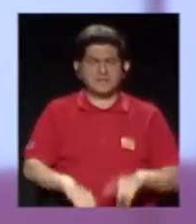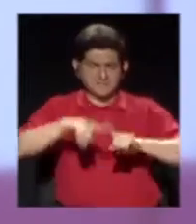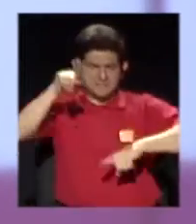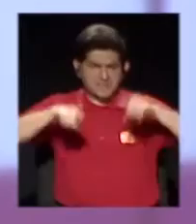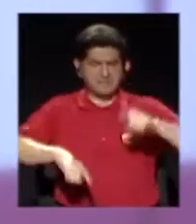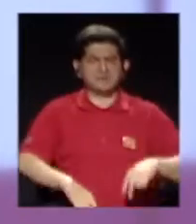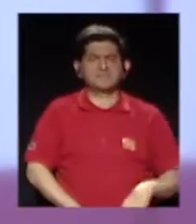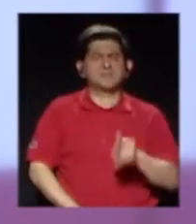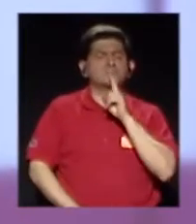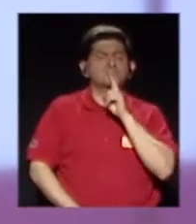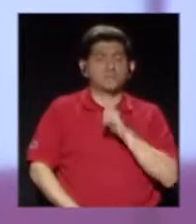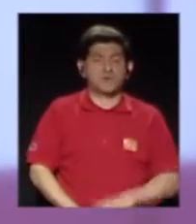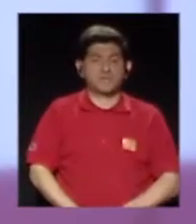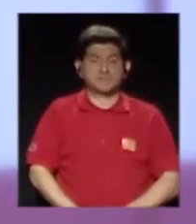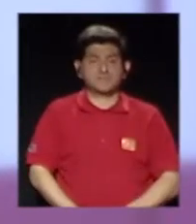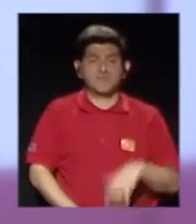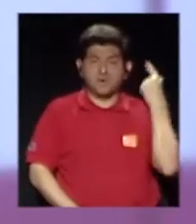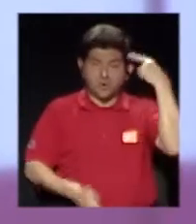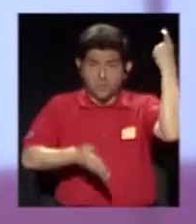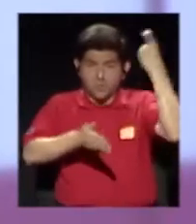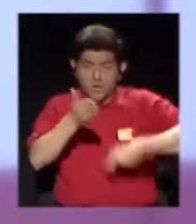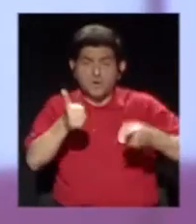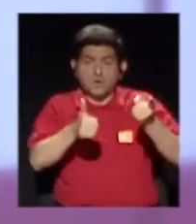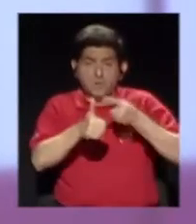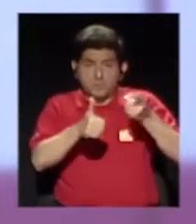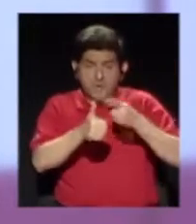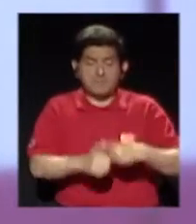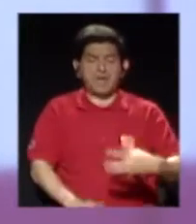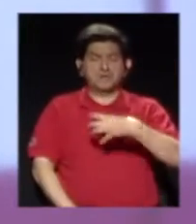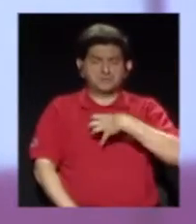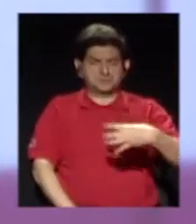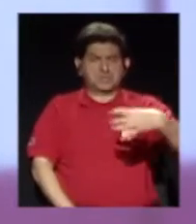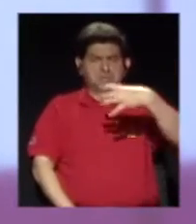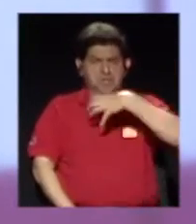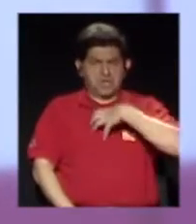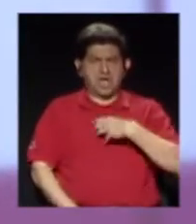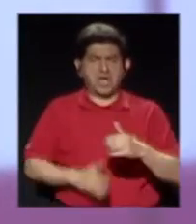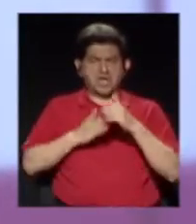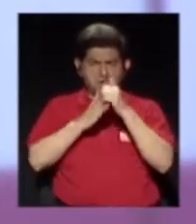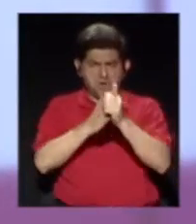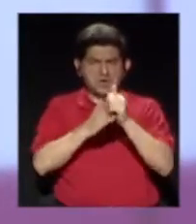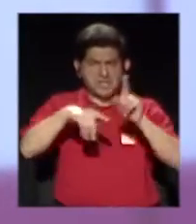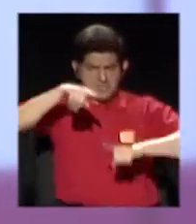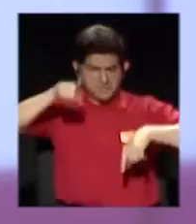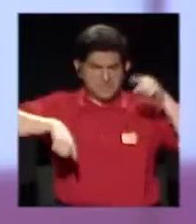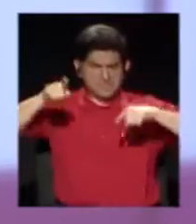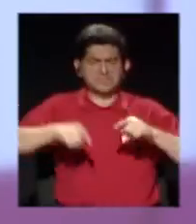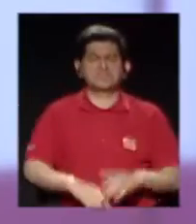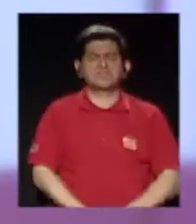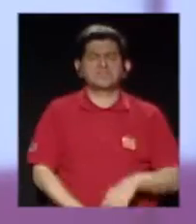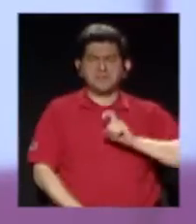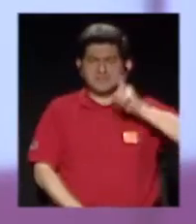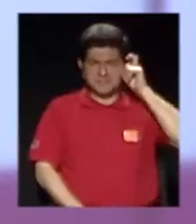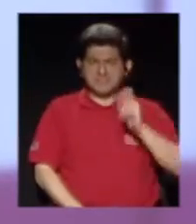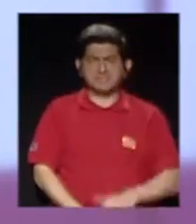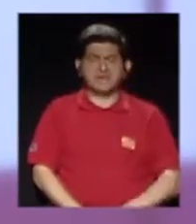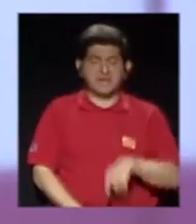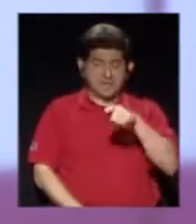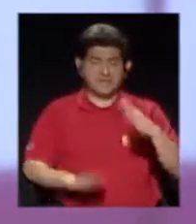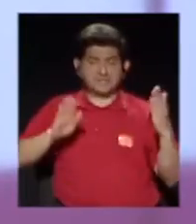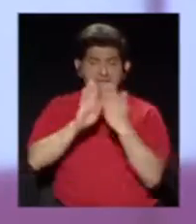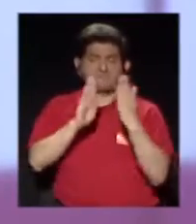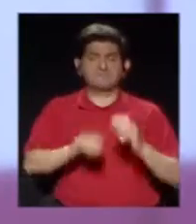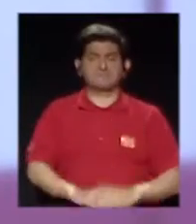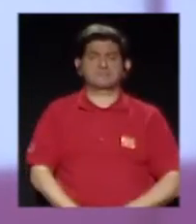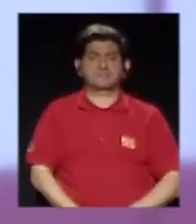en el golpe de estado los primeros que salieron a protestar eran líderes de la diversidad sexual en el frente de resistencia es